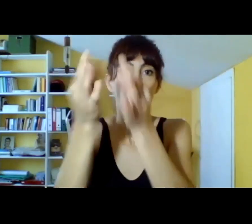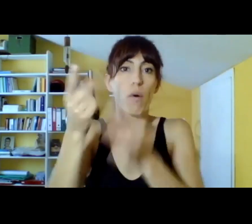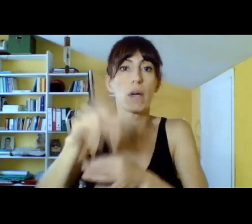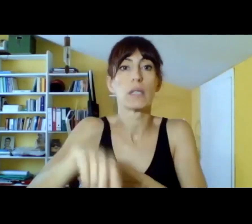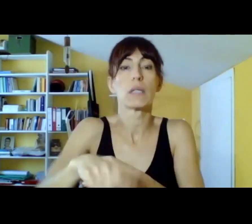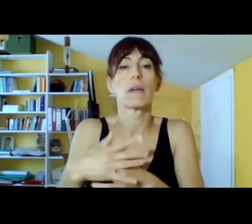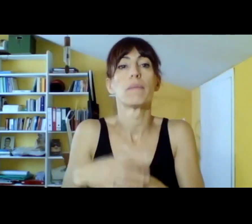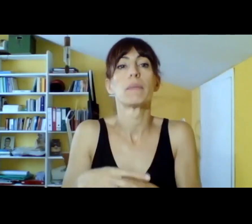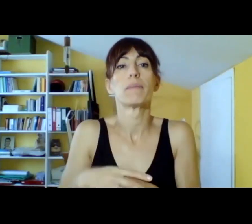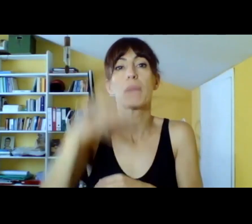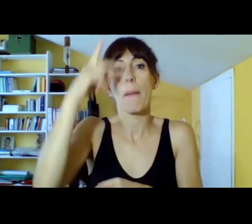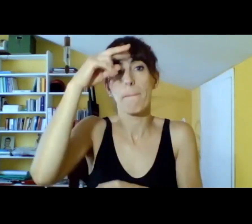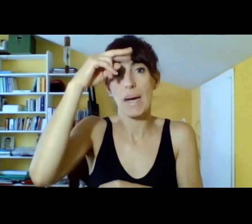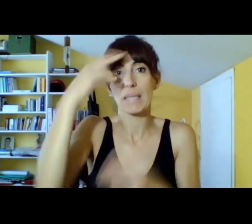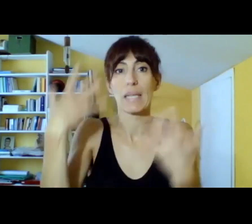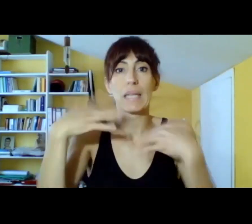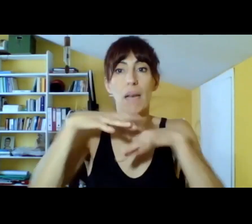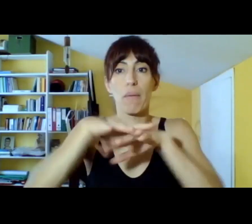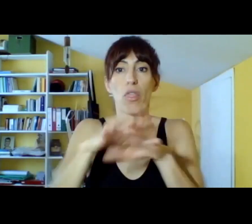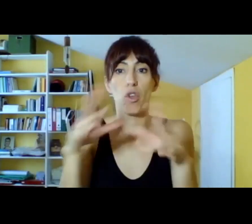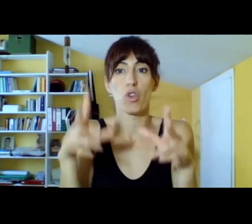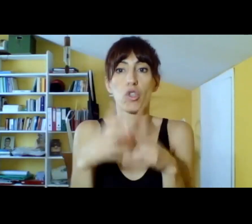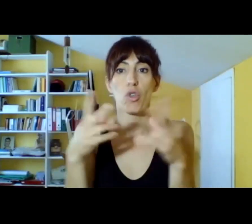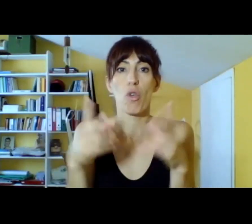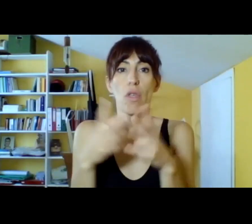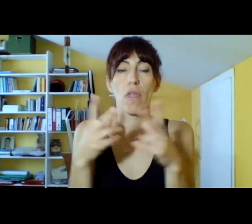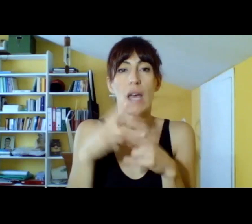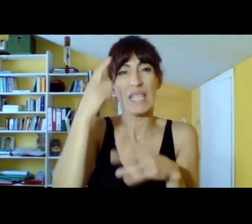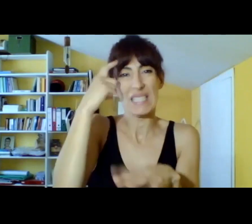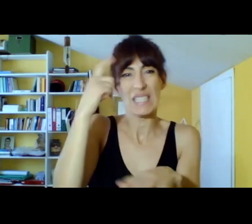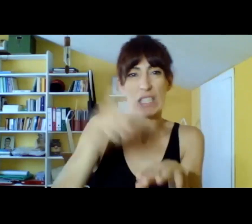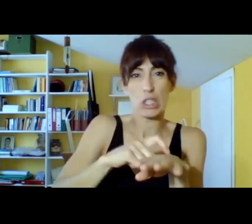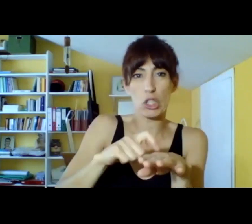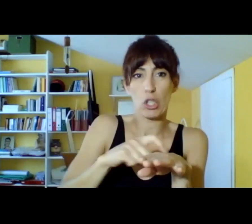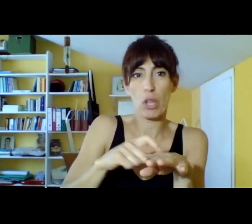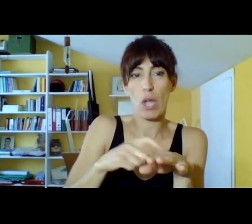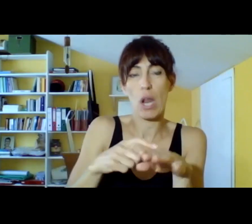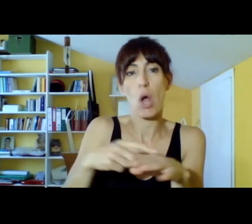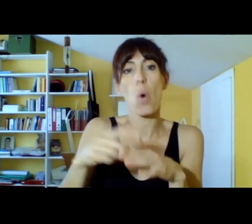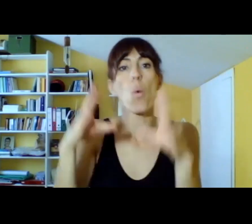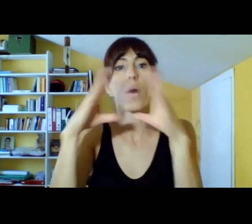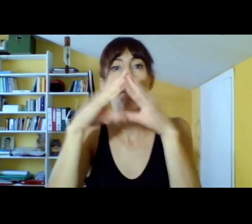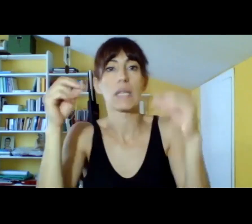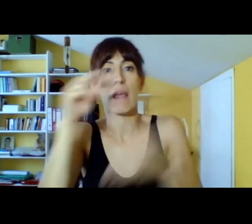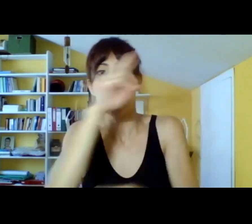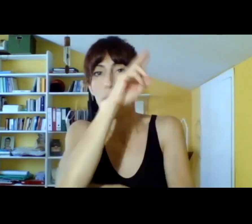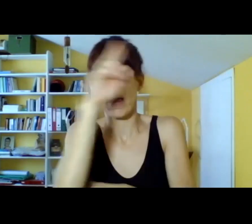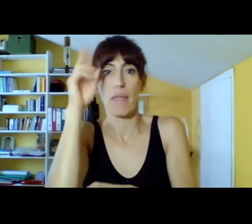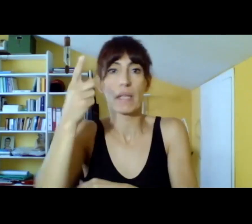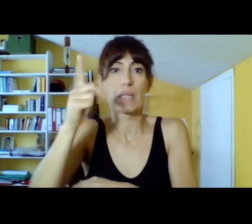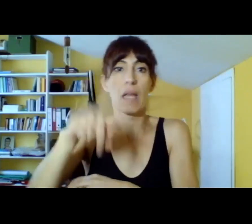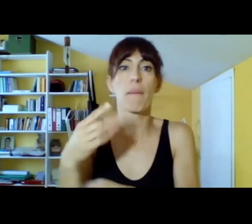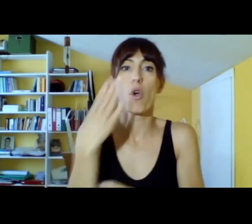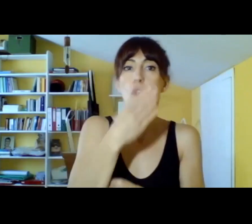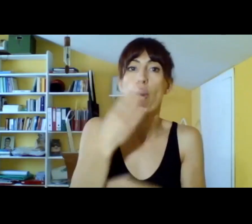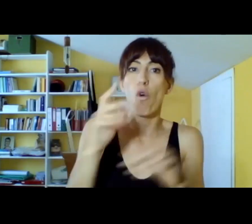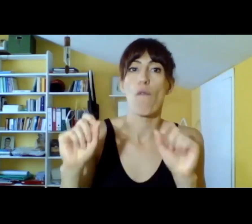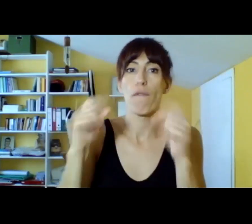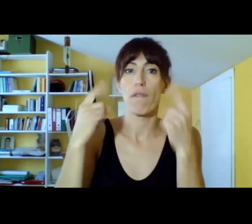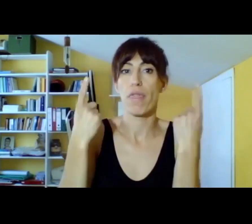Máster de Intervención Social, Psicosocial de la Universidad Autónoma de Madrid, y colegios oficiales profesionales,